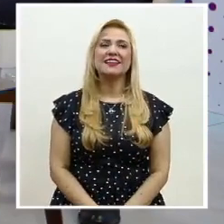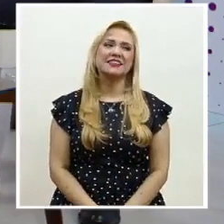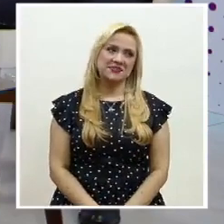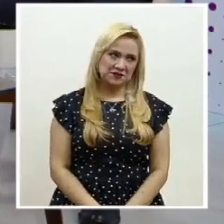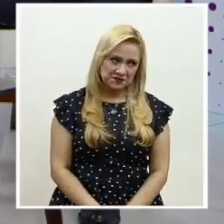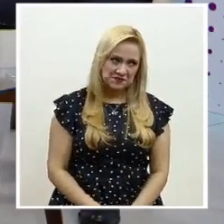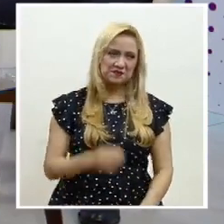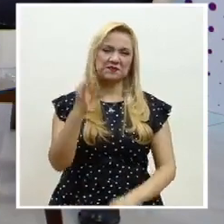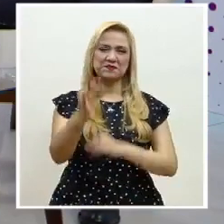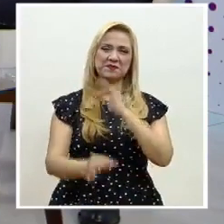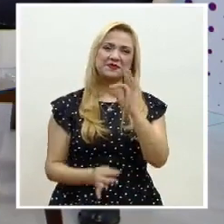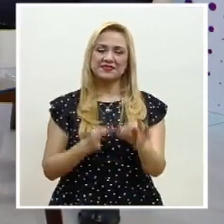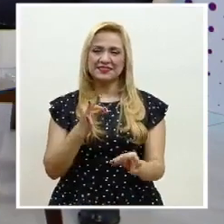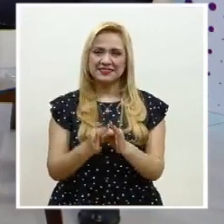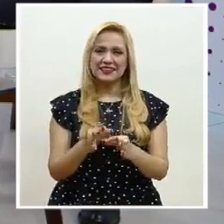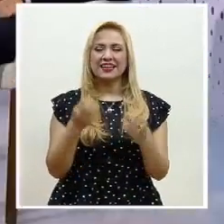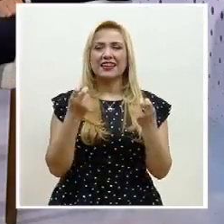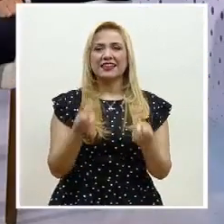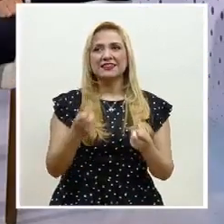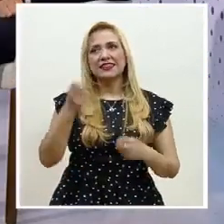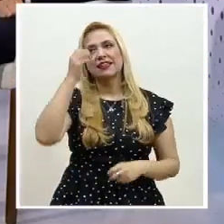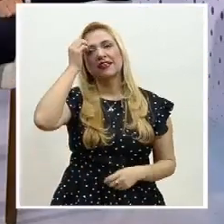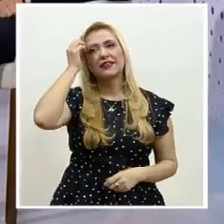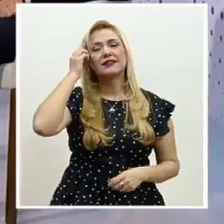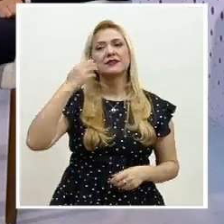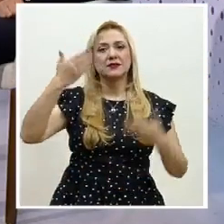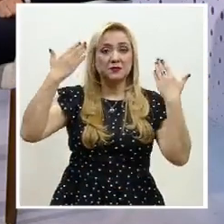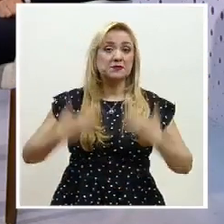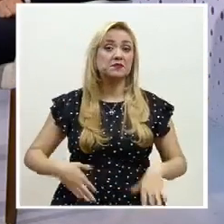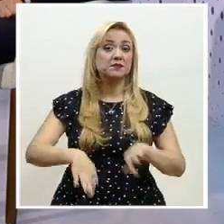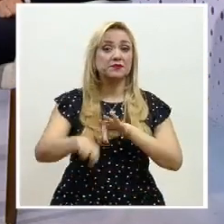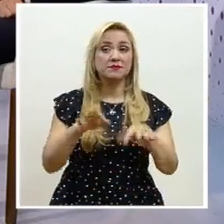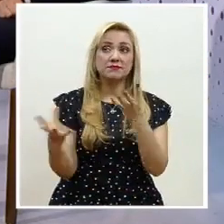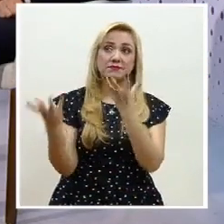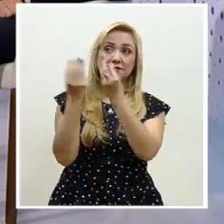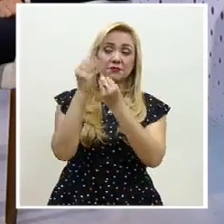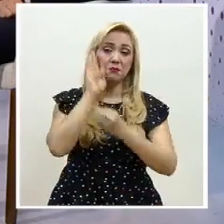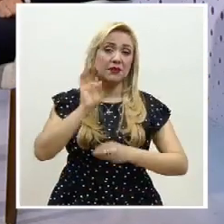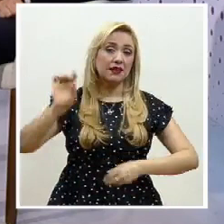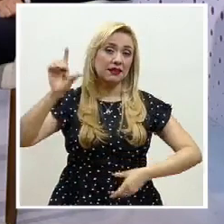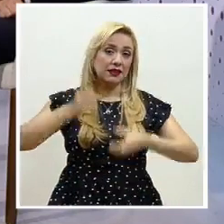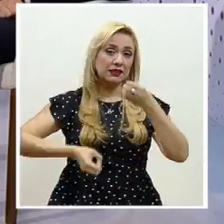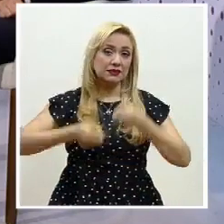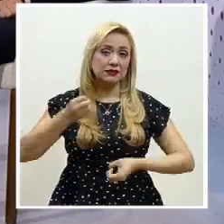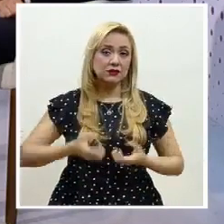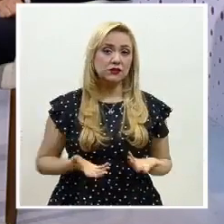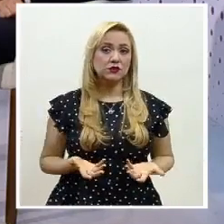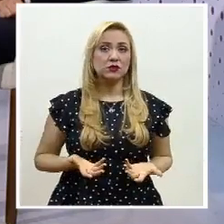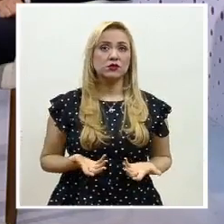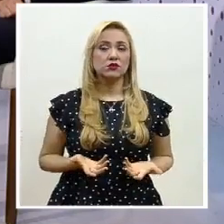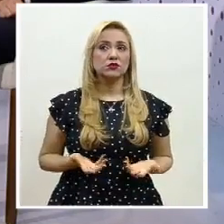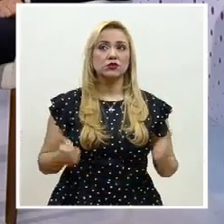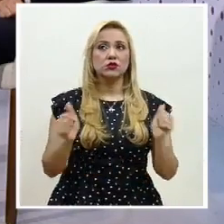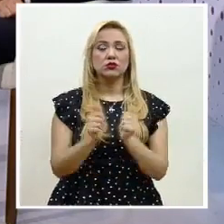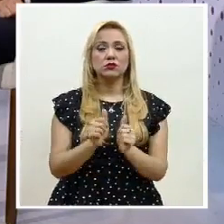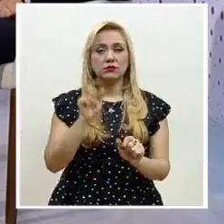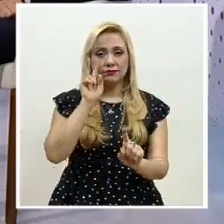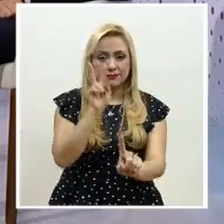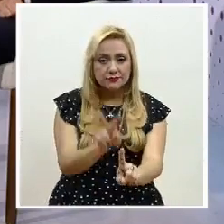concluyendo, el papel que tenemos como secretarios de estudio y cuenta en una reinvención, en un